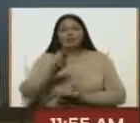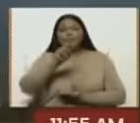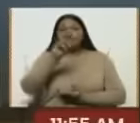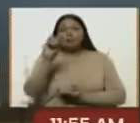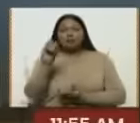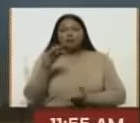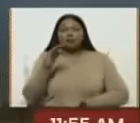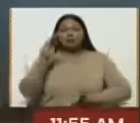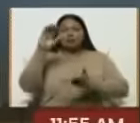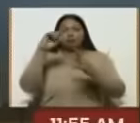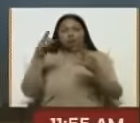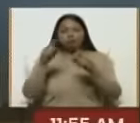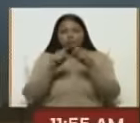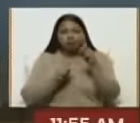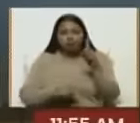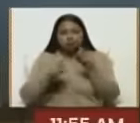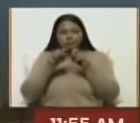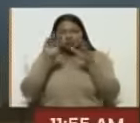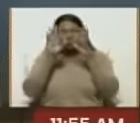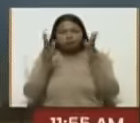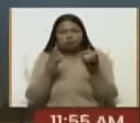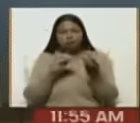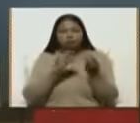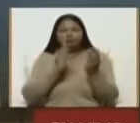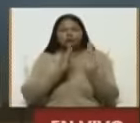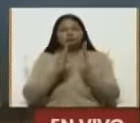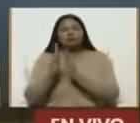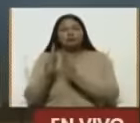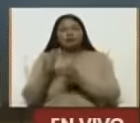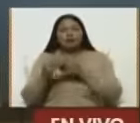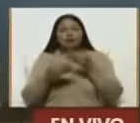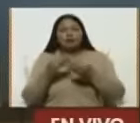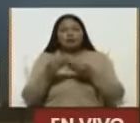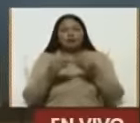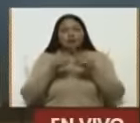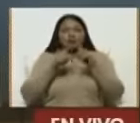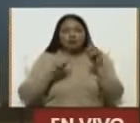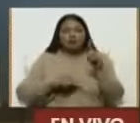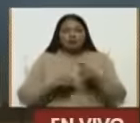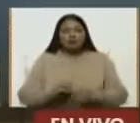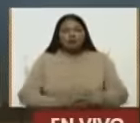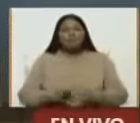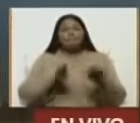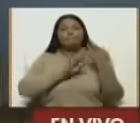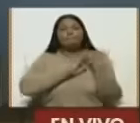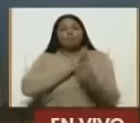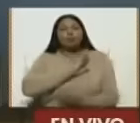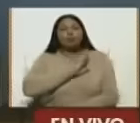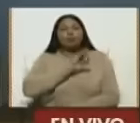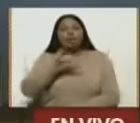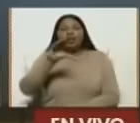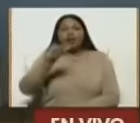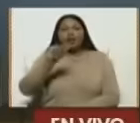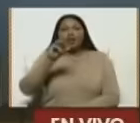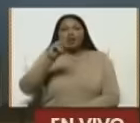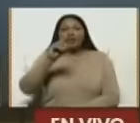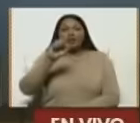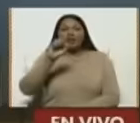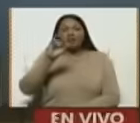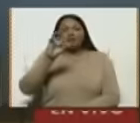transformadores eléctricos pertenecientes a Cadafe, robados del